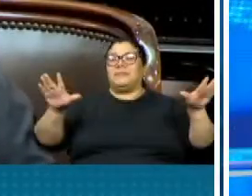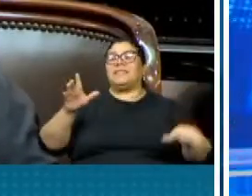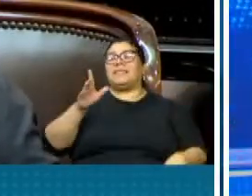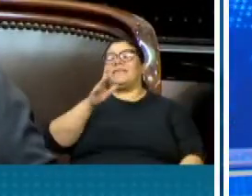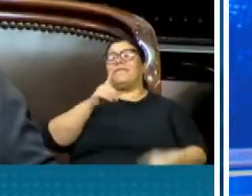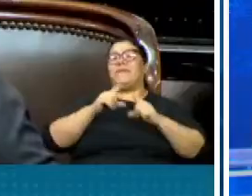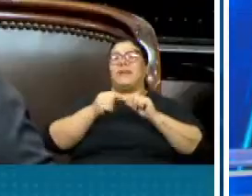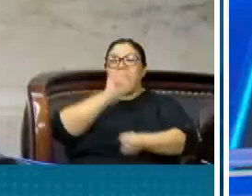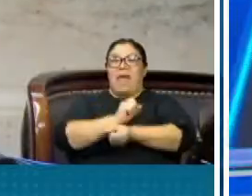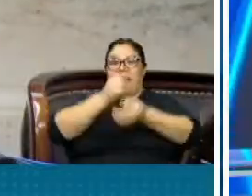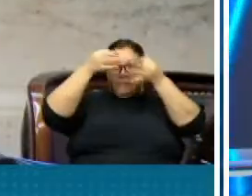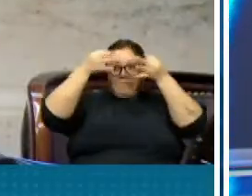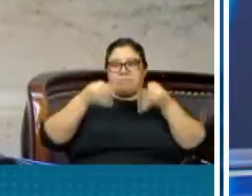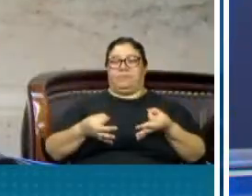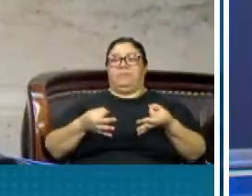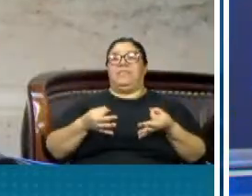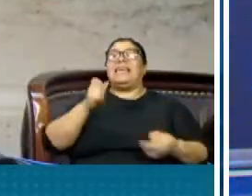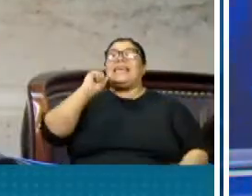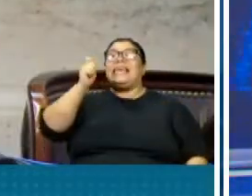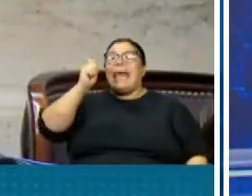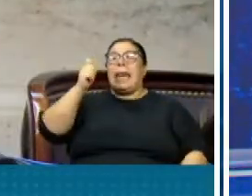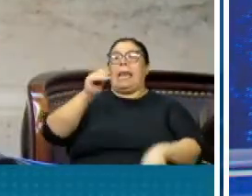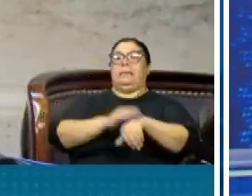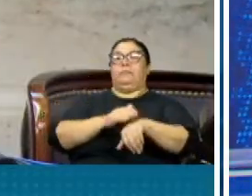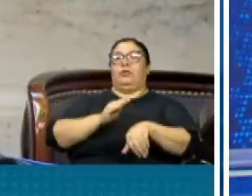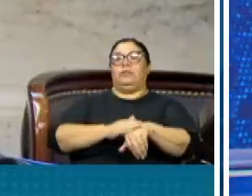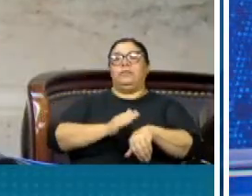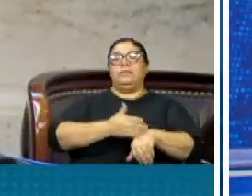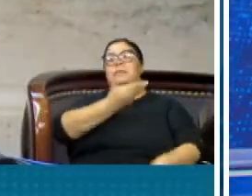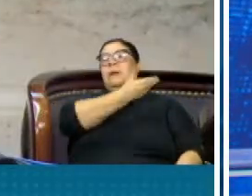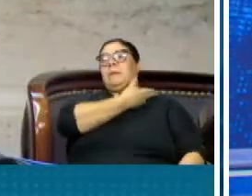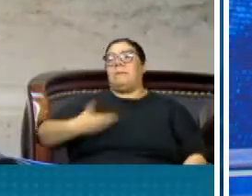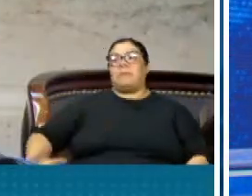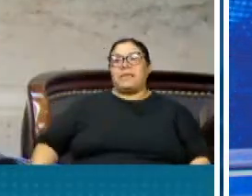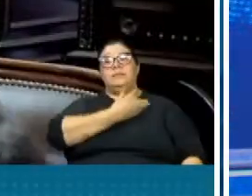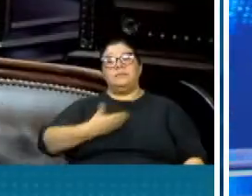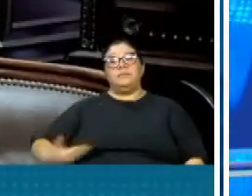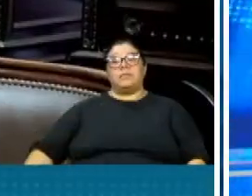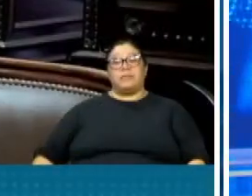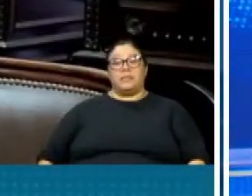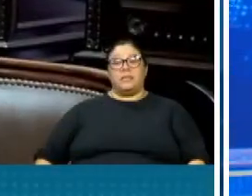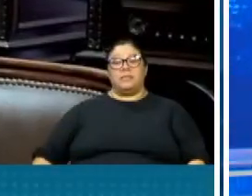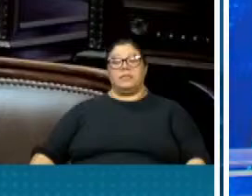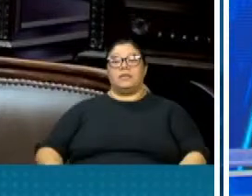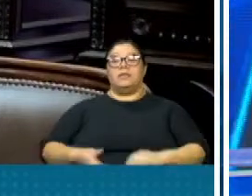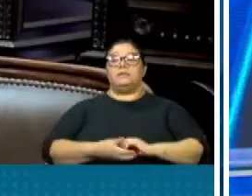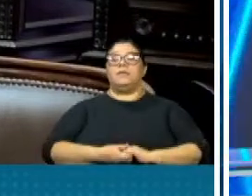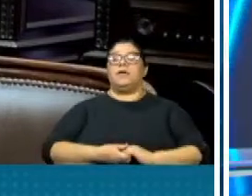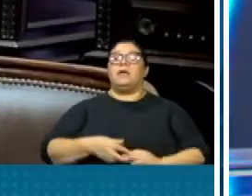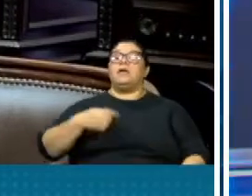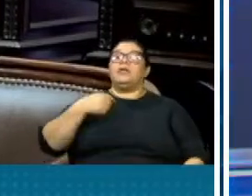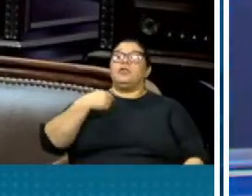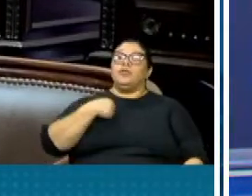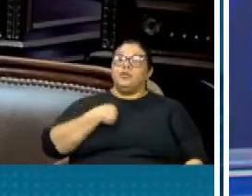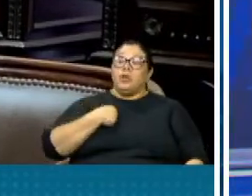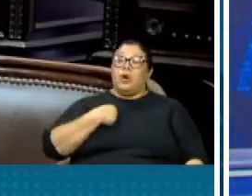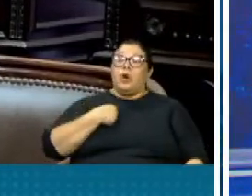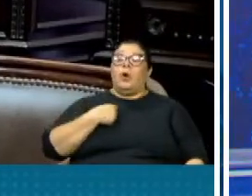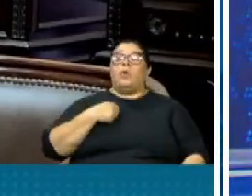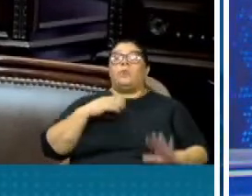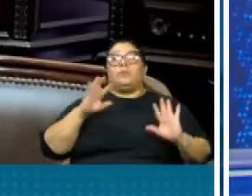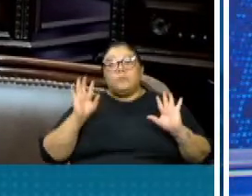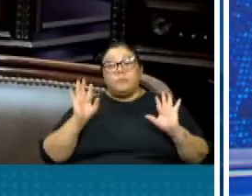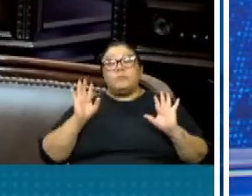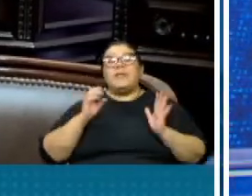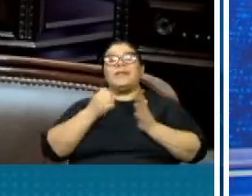pasen. Entonces, hay que ver si este tema realmente hay una intención, tanto del gobierno como de parte del resto de los bloques, de impulsar una